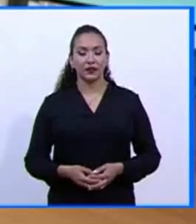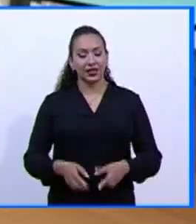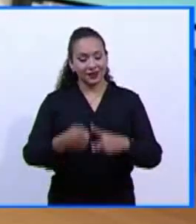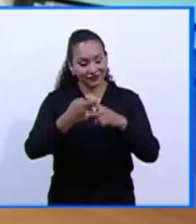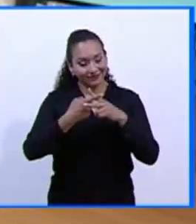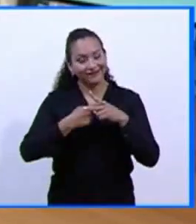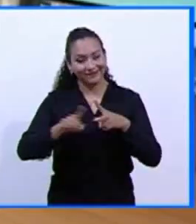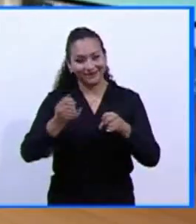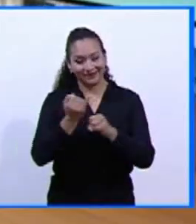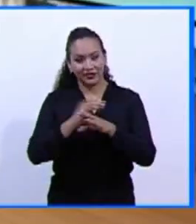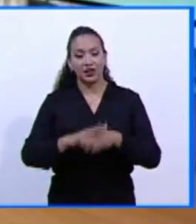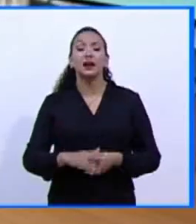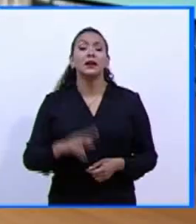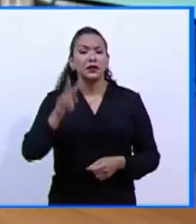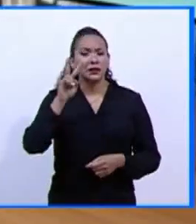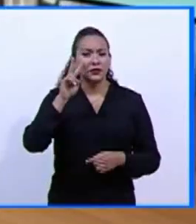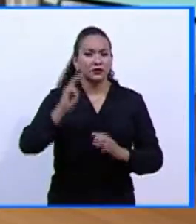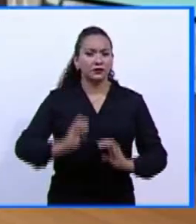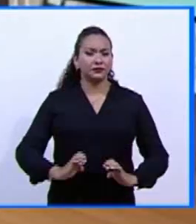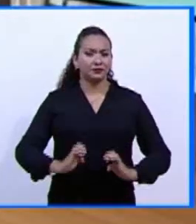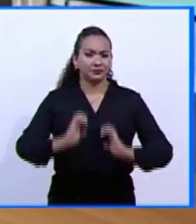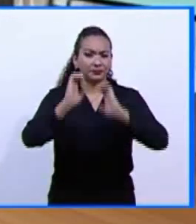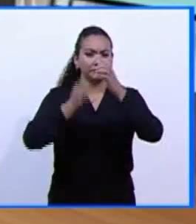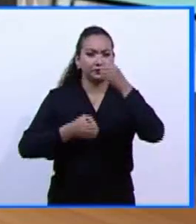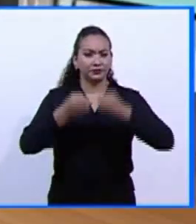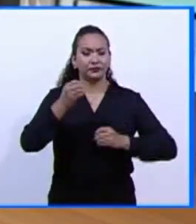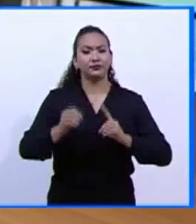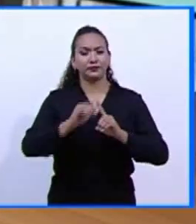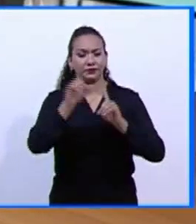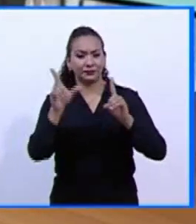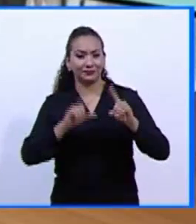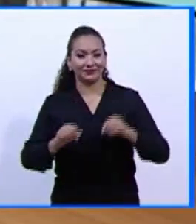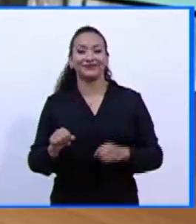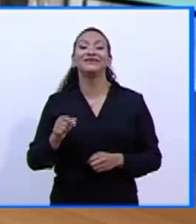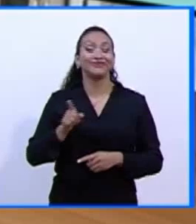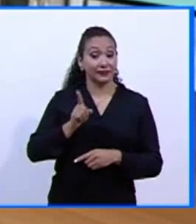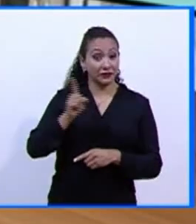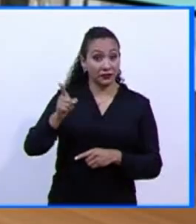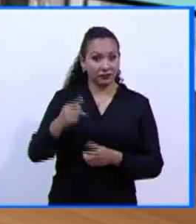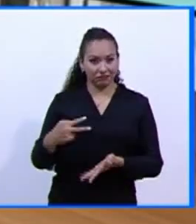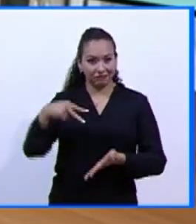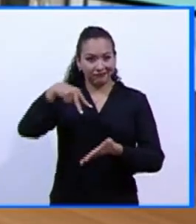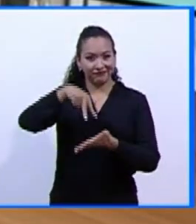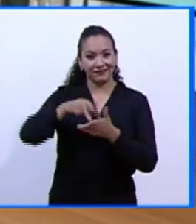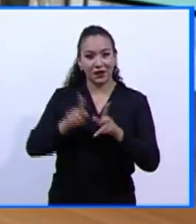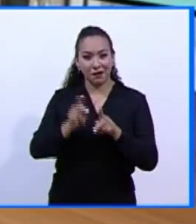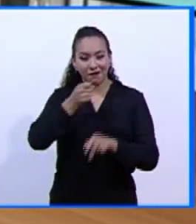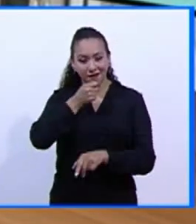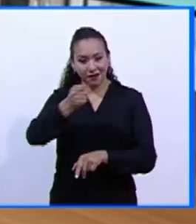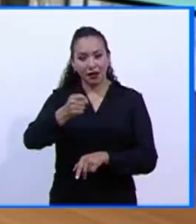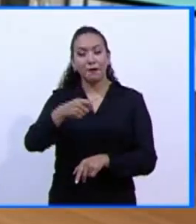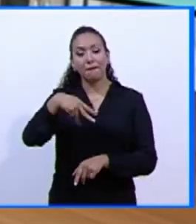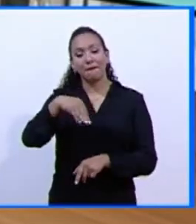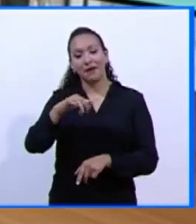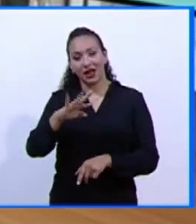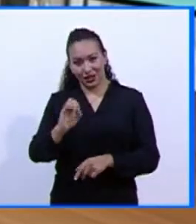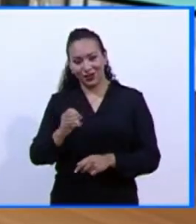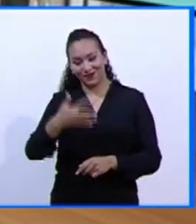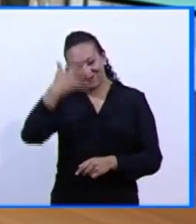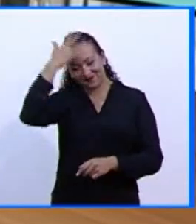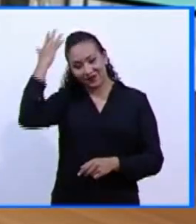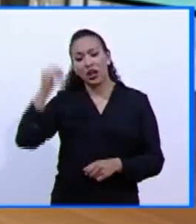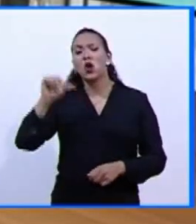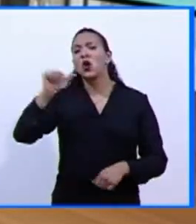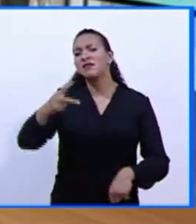Comenzamos en el edificio sede de la Suprema Corte, donde se encuentra Mario López Peña, con el reporte de lo que resolvieron esta tarde las y